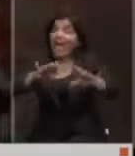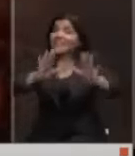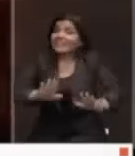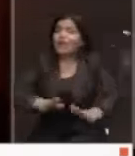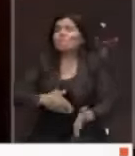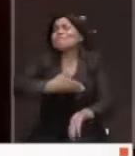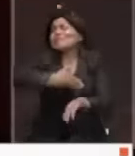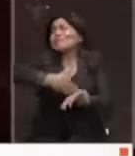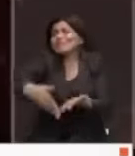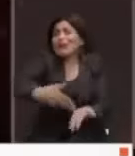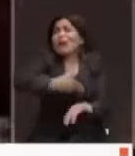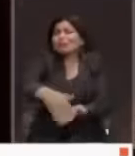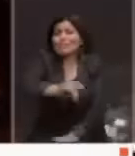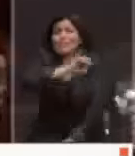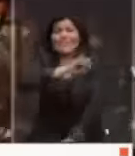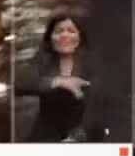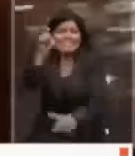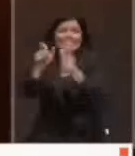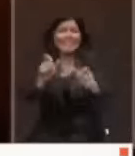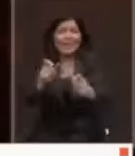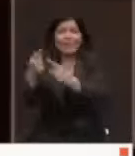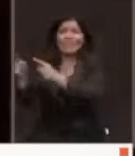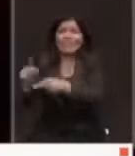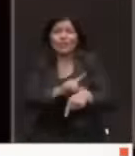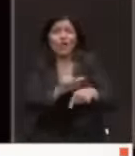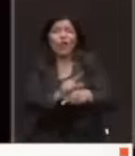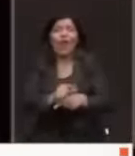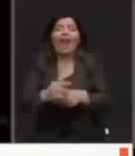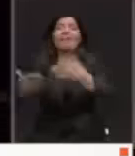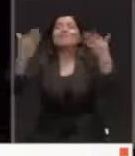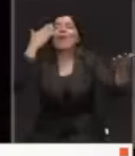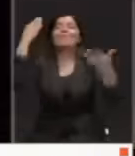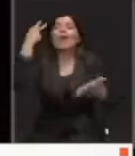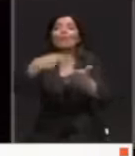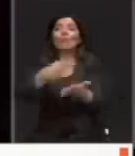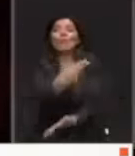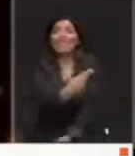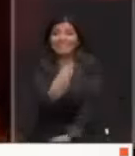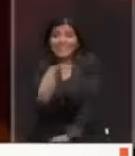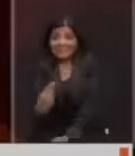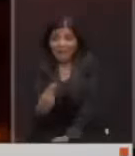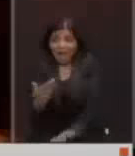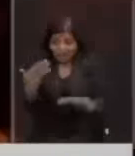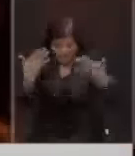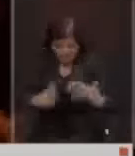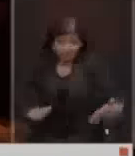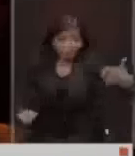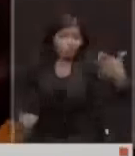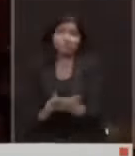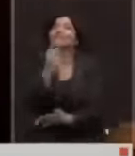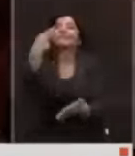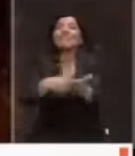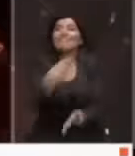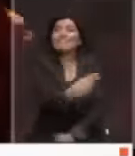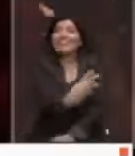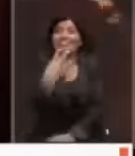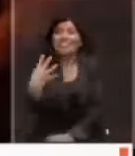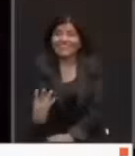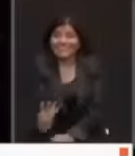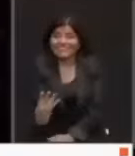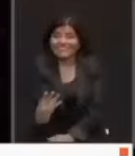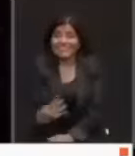millones de chilenos desde diversos lugares y formas despidieron el 2023 y dieron puntapié al 2024